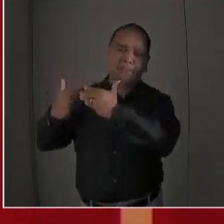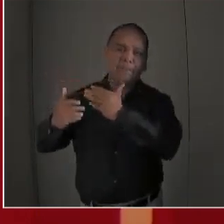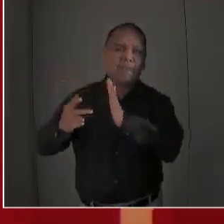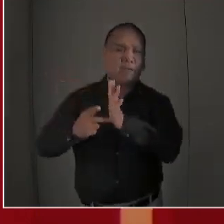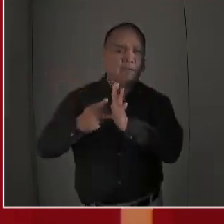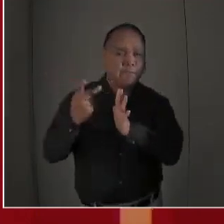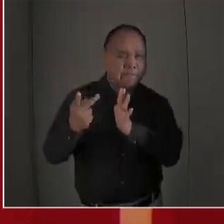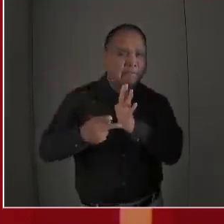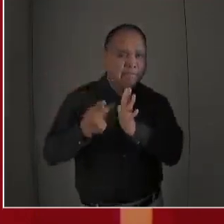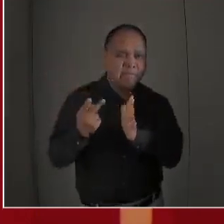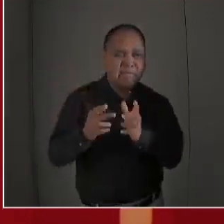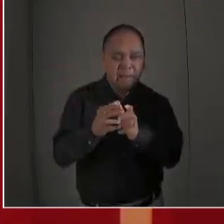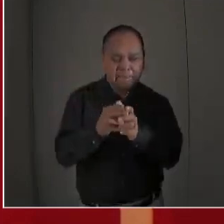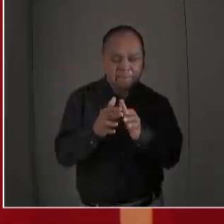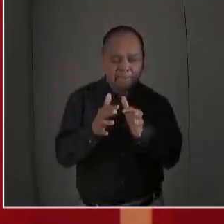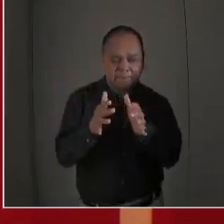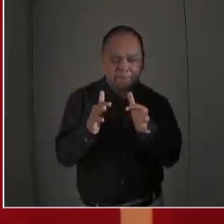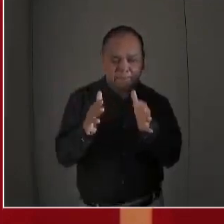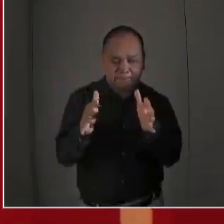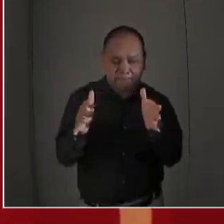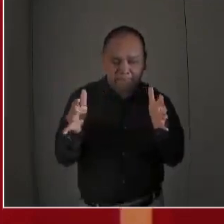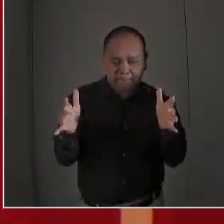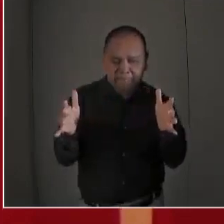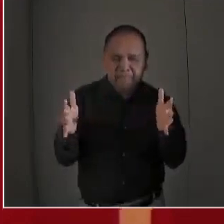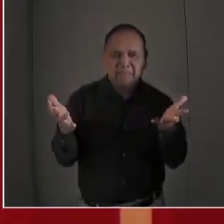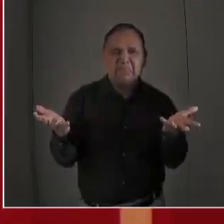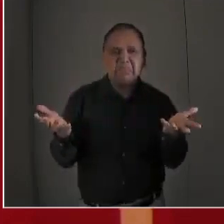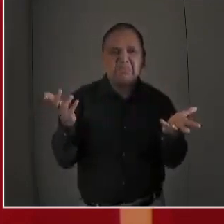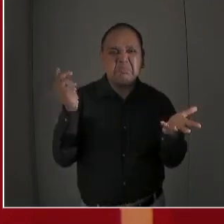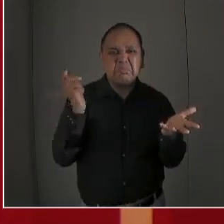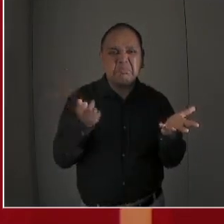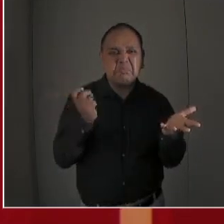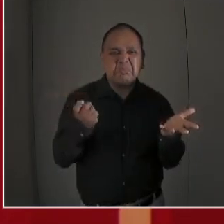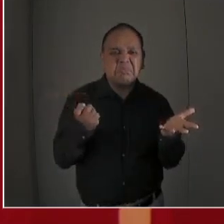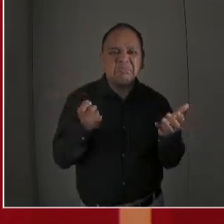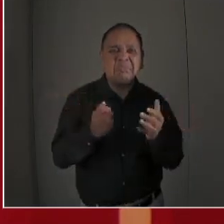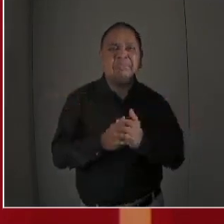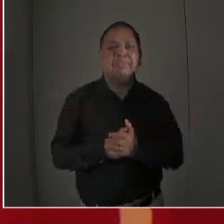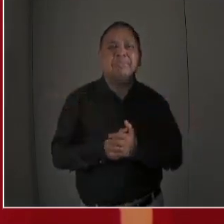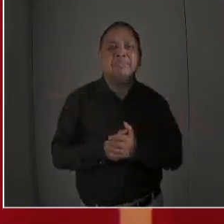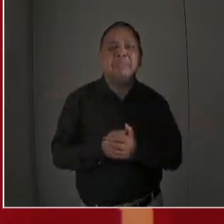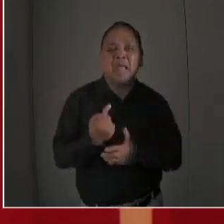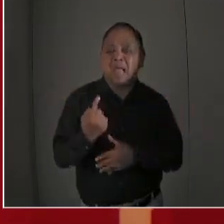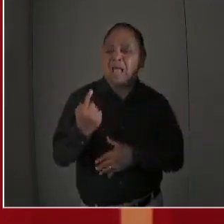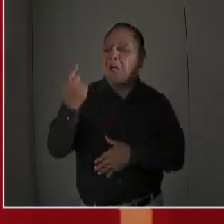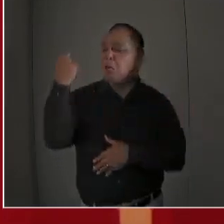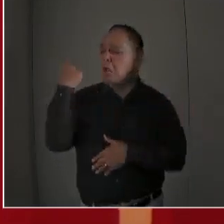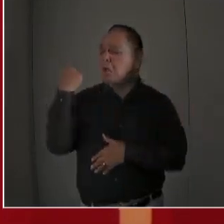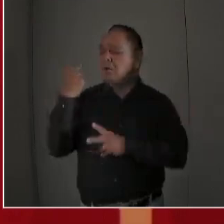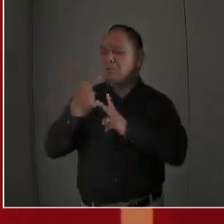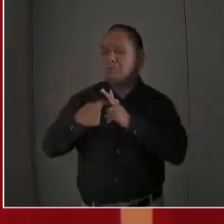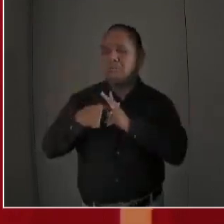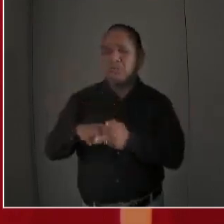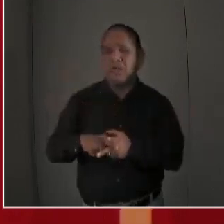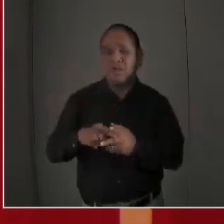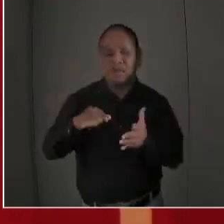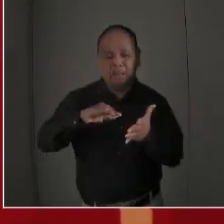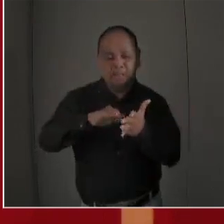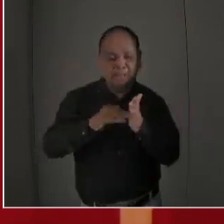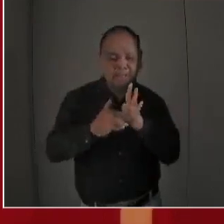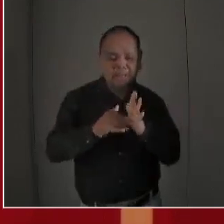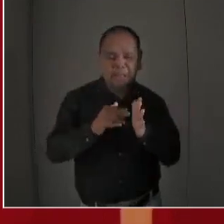y hoy imparable movimiento. ¿Qué significa volver al origen y al método original